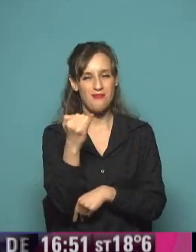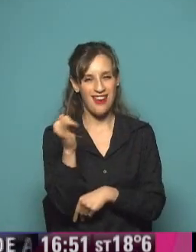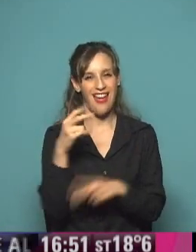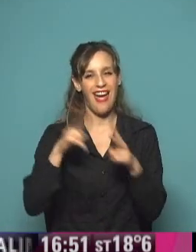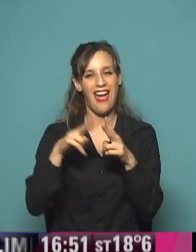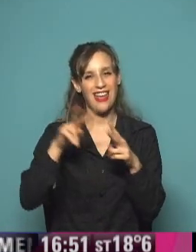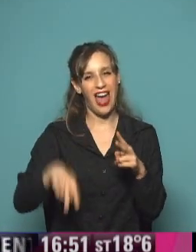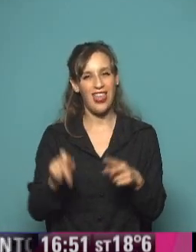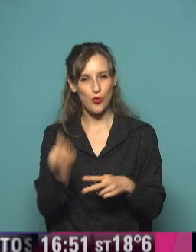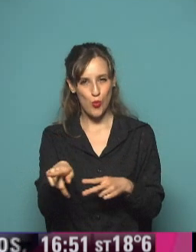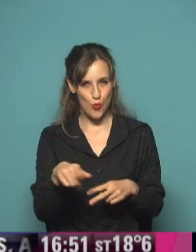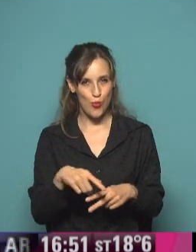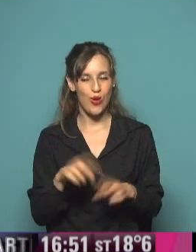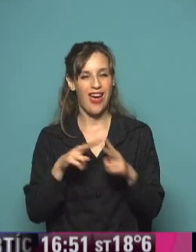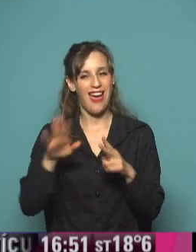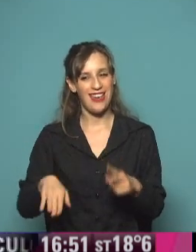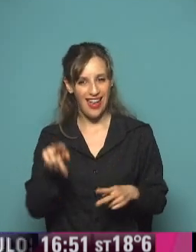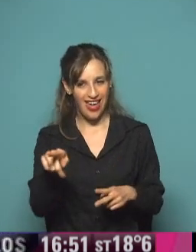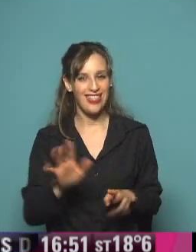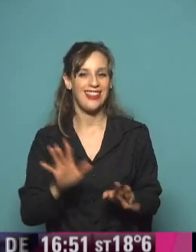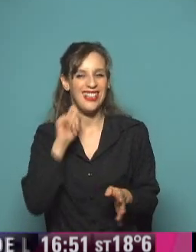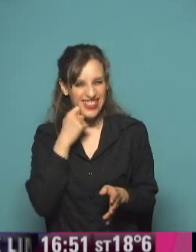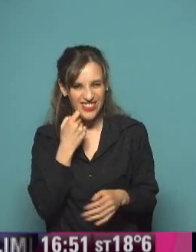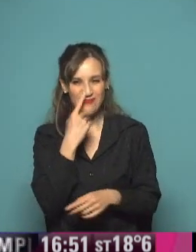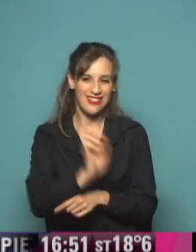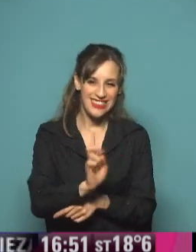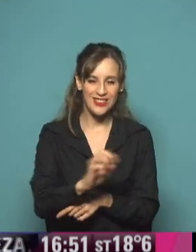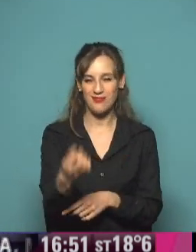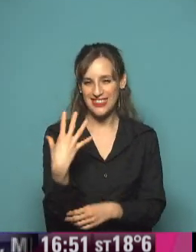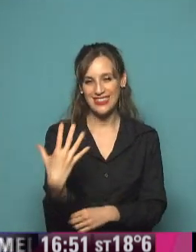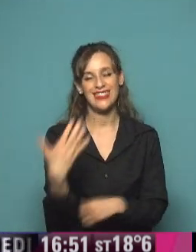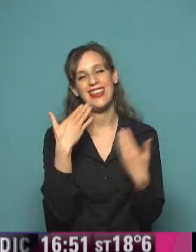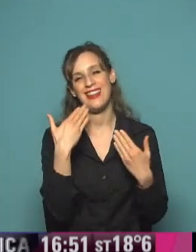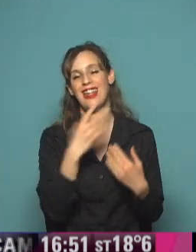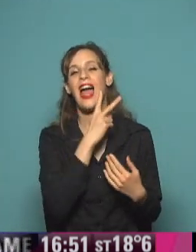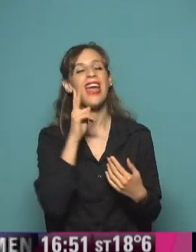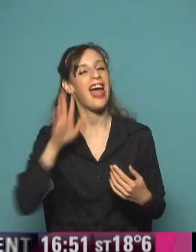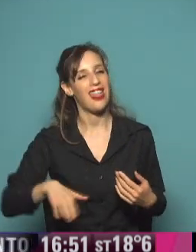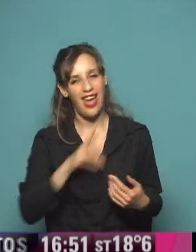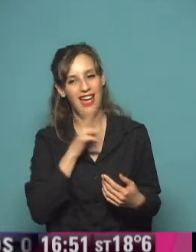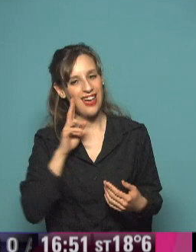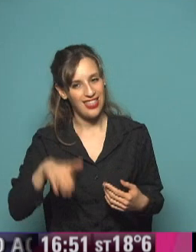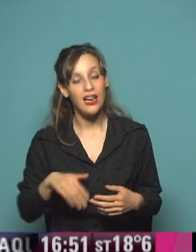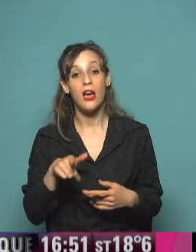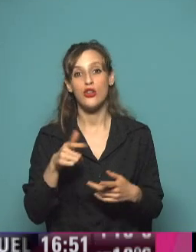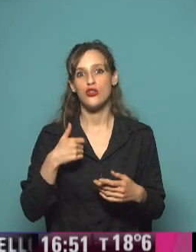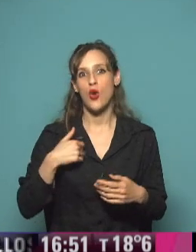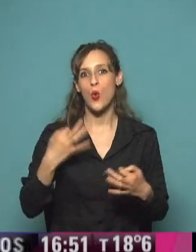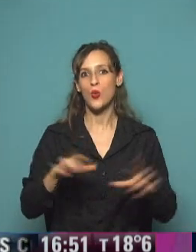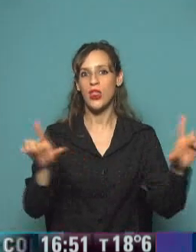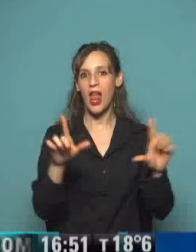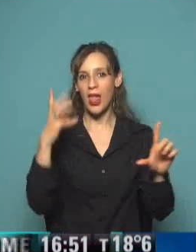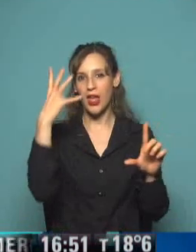manda acá su perrito. Qué hermosa, Estefi. Gracias, Estefi. Y ahí estoy yo detrás, andas a ver qué estoy